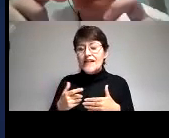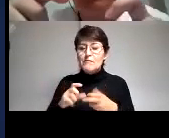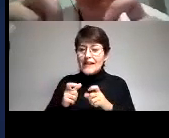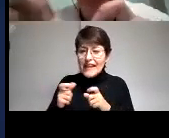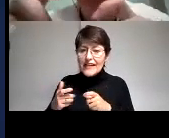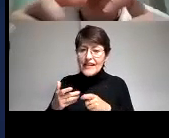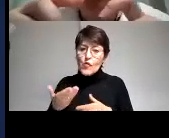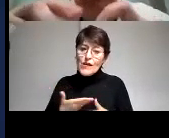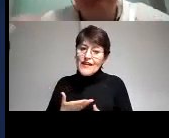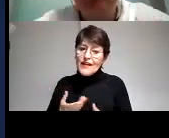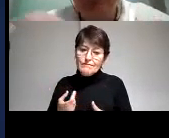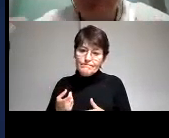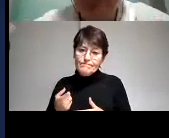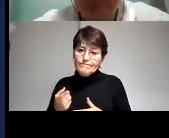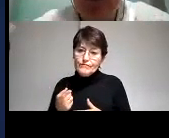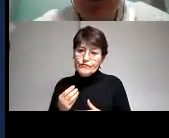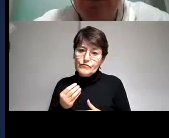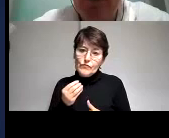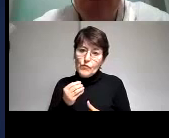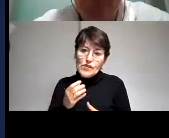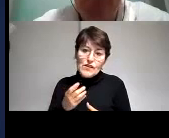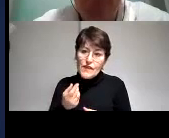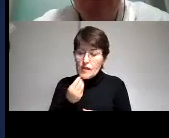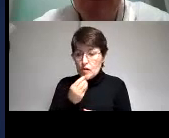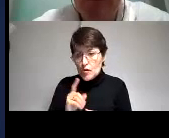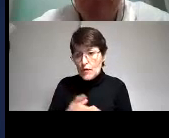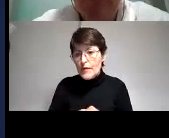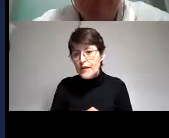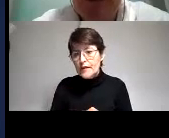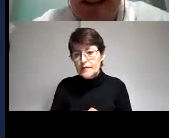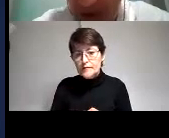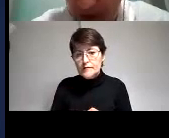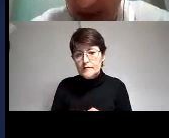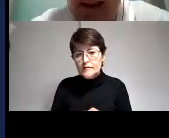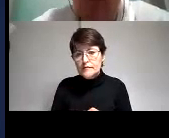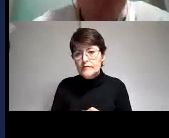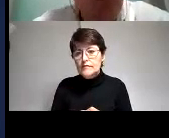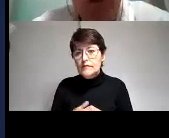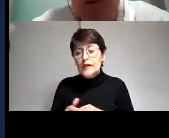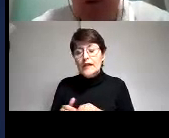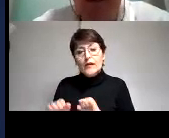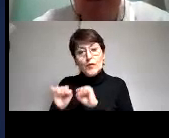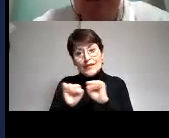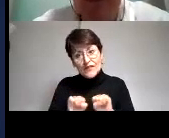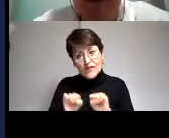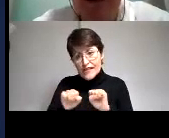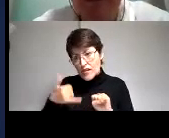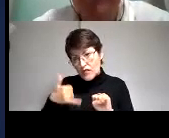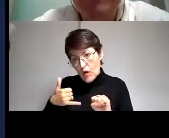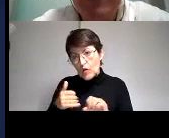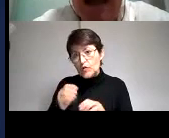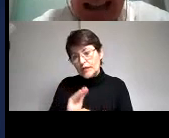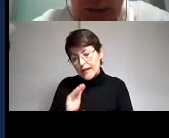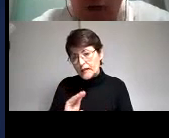introduzcas, pues estaríamos actuando como en las personas con la inmunidad deprimida. Hemos de ir con muchísimo cuidado al introducir alguna